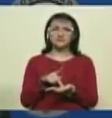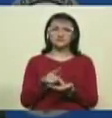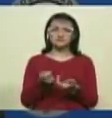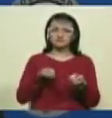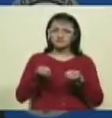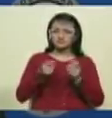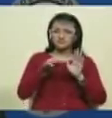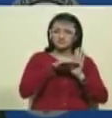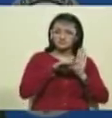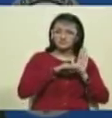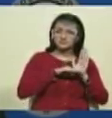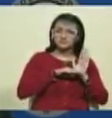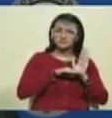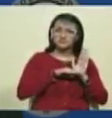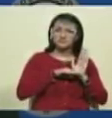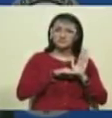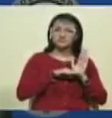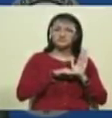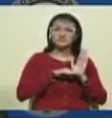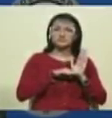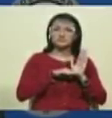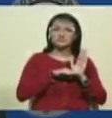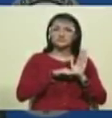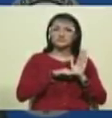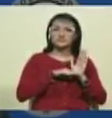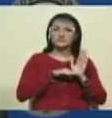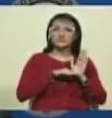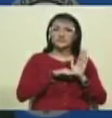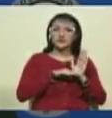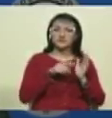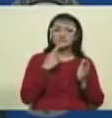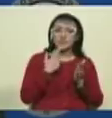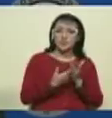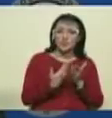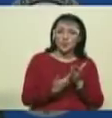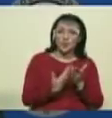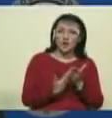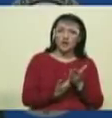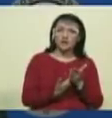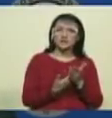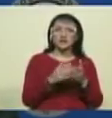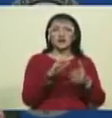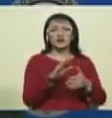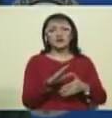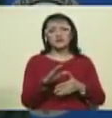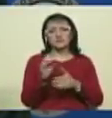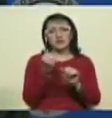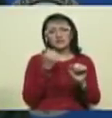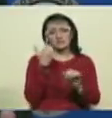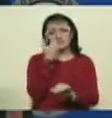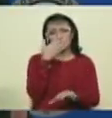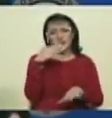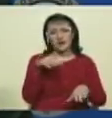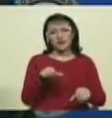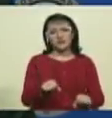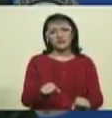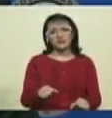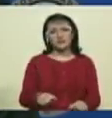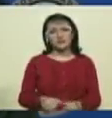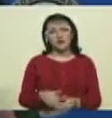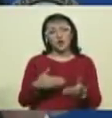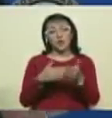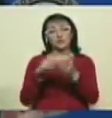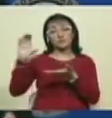regulaciones pertinentes, la de la propuesta soberana, nacionalista, latinoamericanista, antiimperialista, contra ir al Fondo